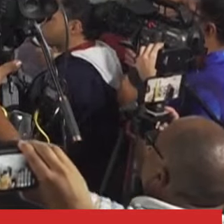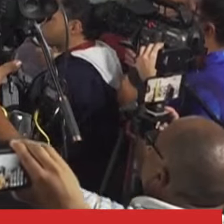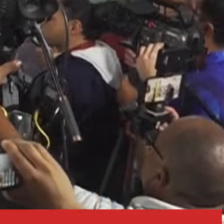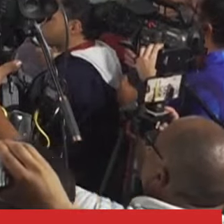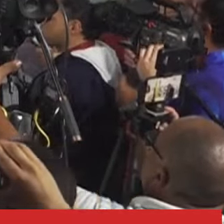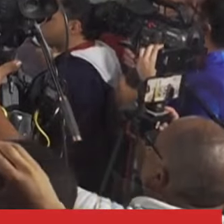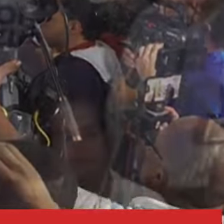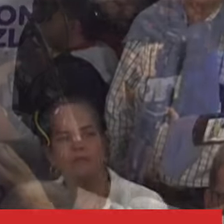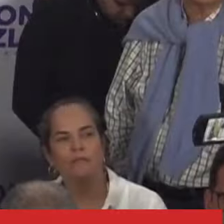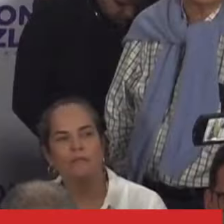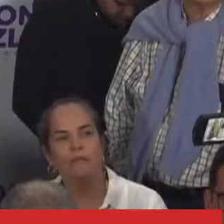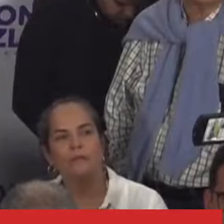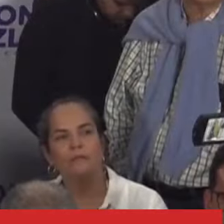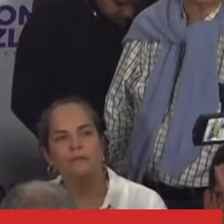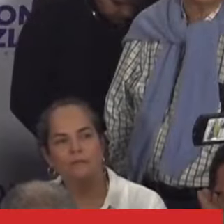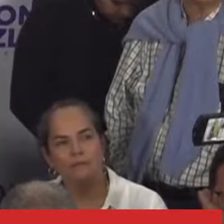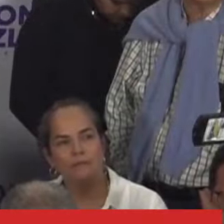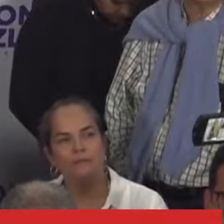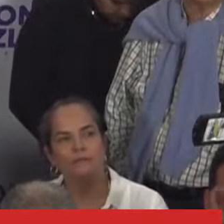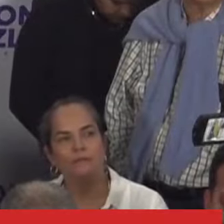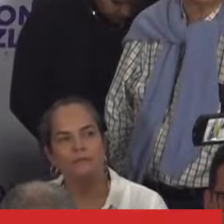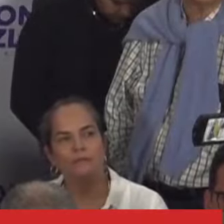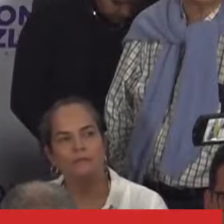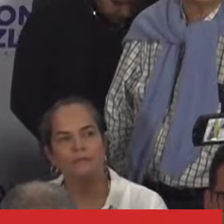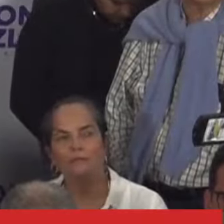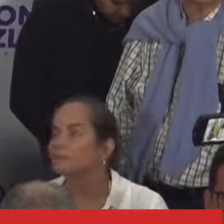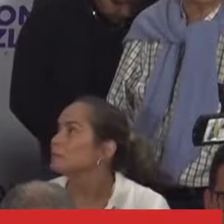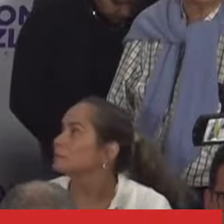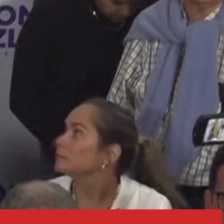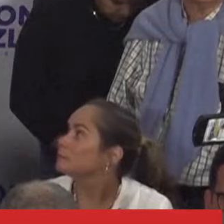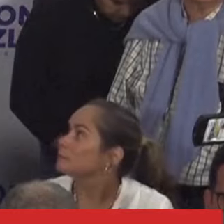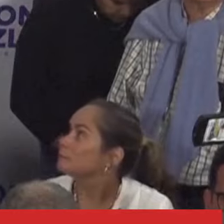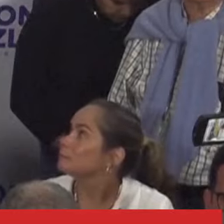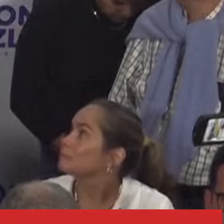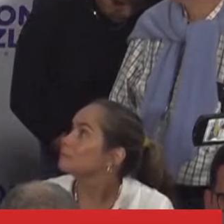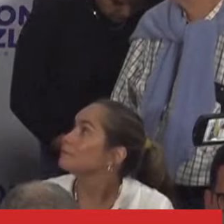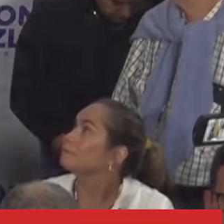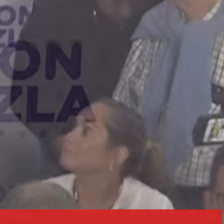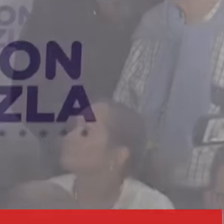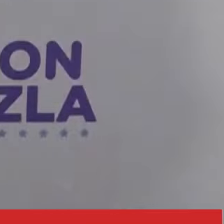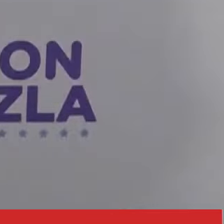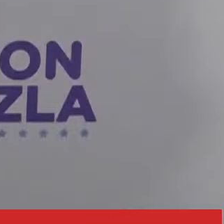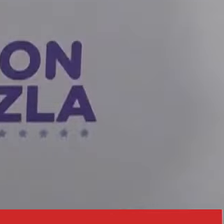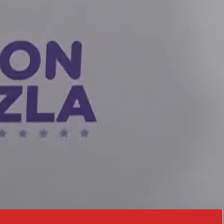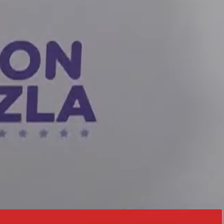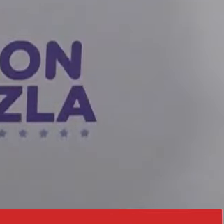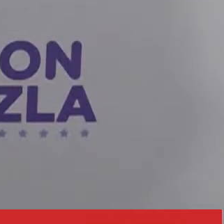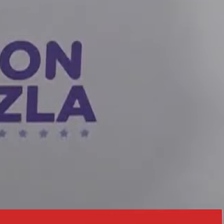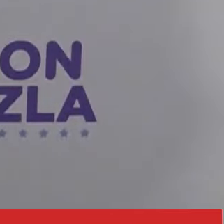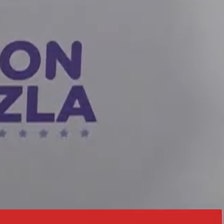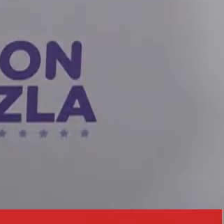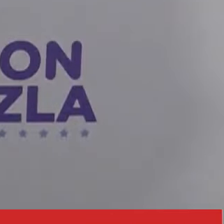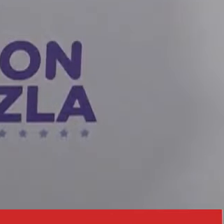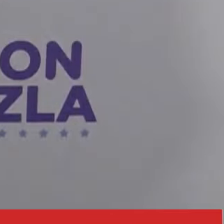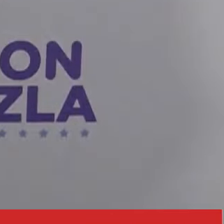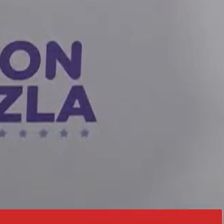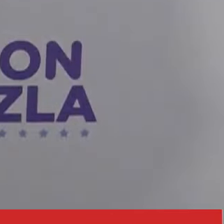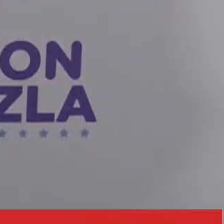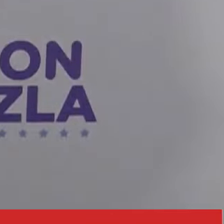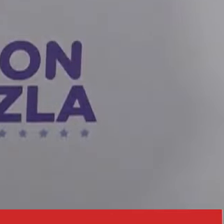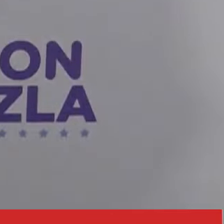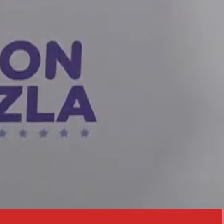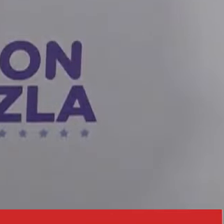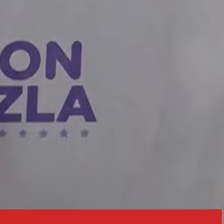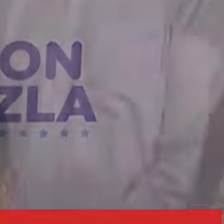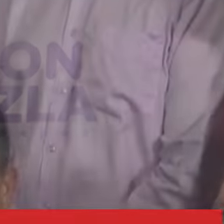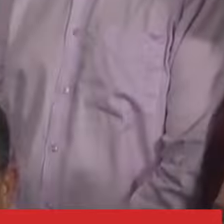por lo tanto la decisión popular. ¿Qué significa esto? Que lo ha dicho el presidente desde el primer día, que se den a conocer todos los antecedentes que demuestren que el